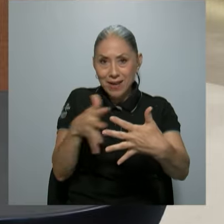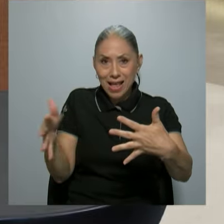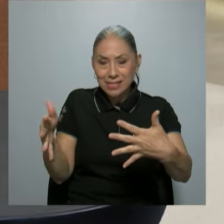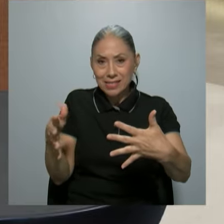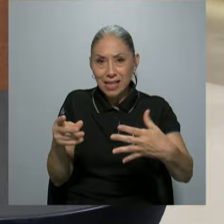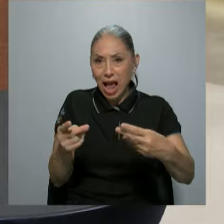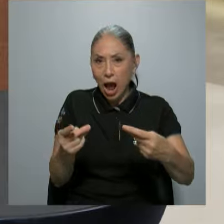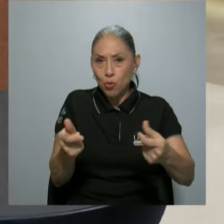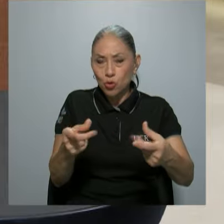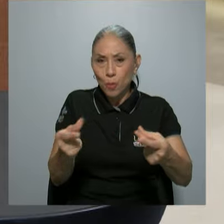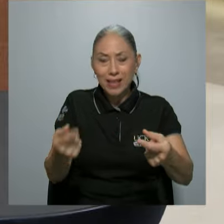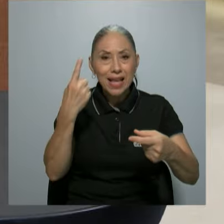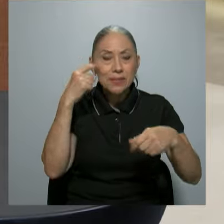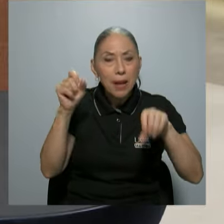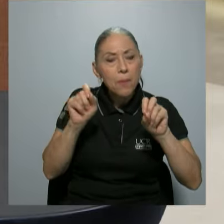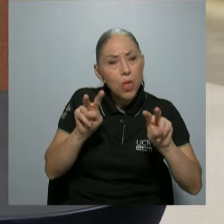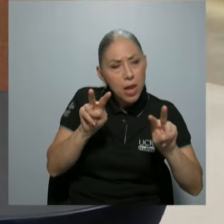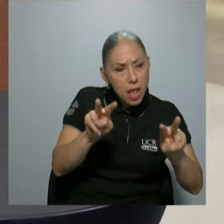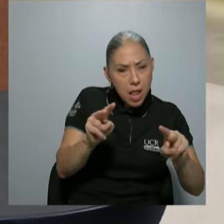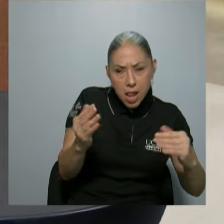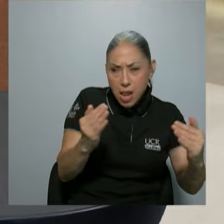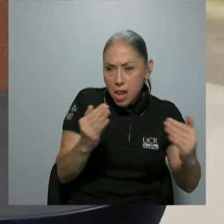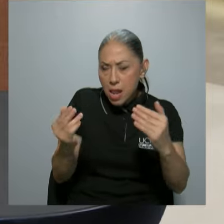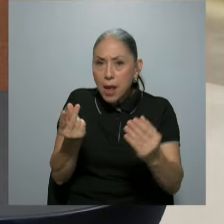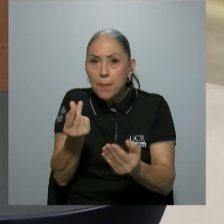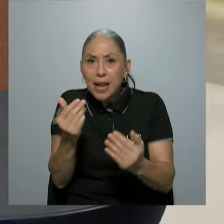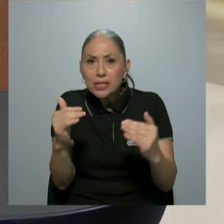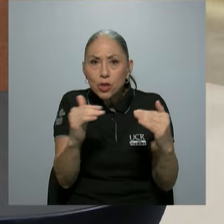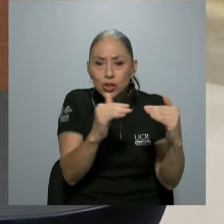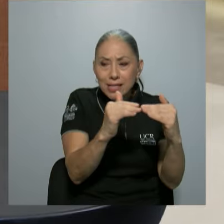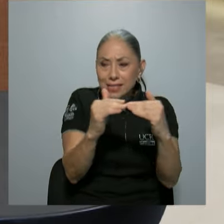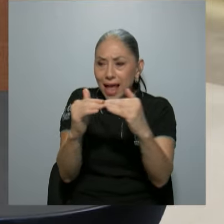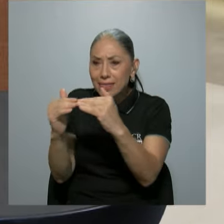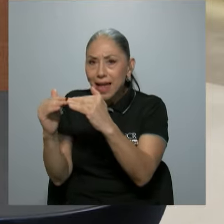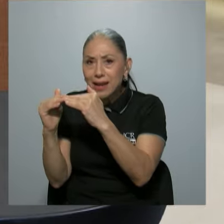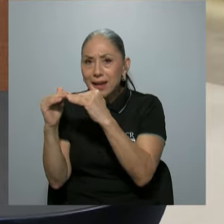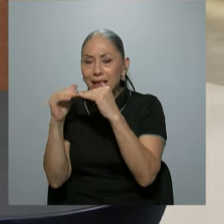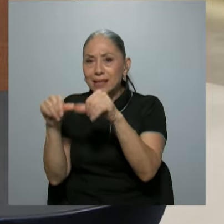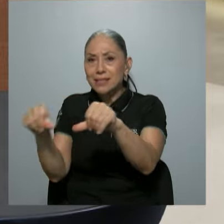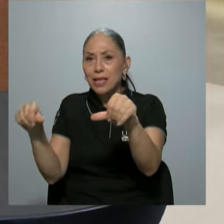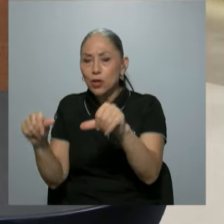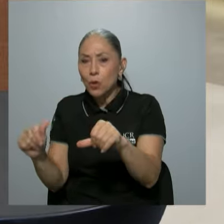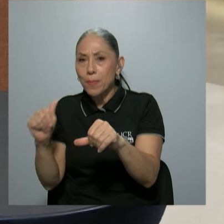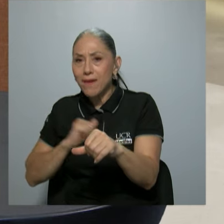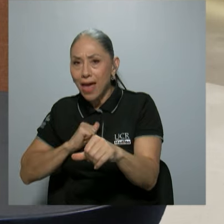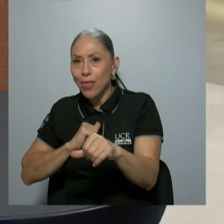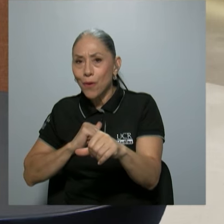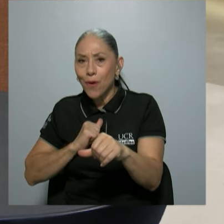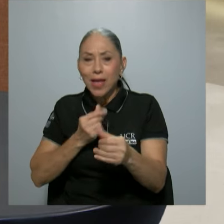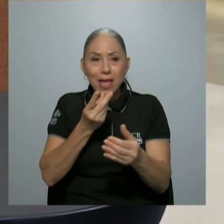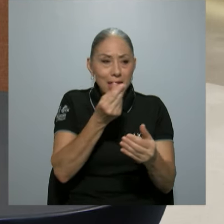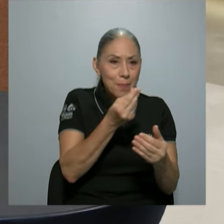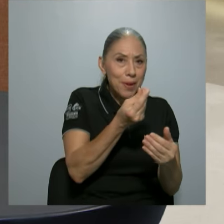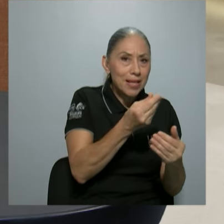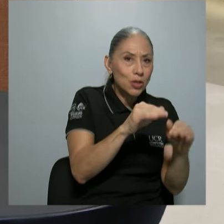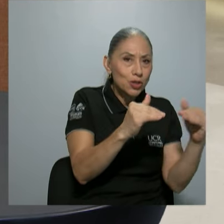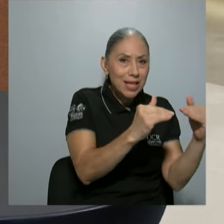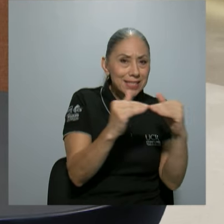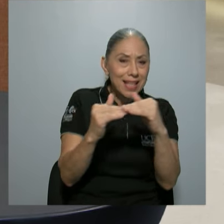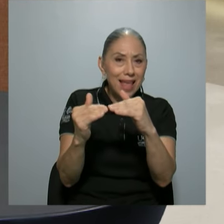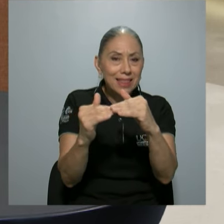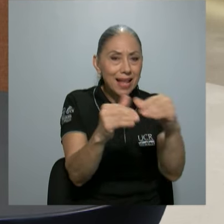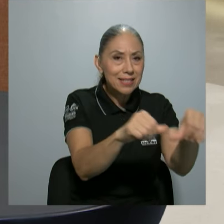para prorratear precios estándar en el sector privado y los precios estándar en el sector público. ¿Por